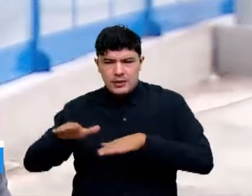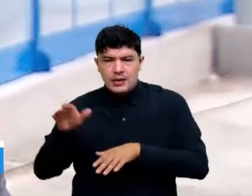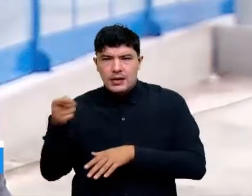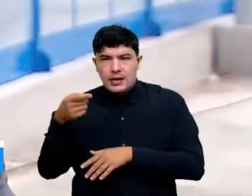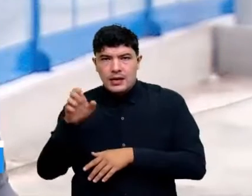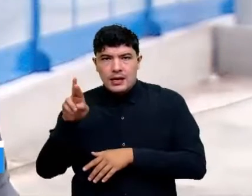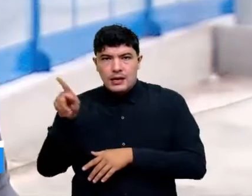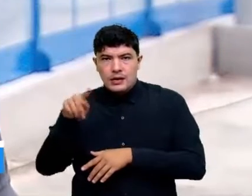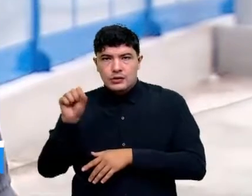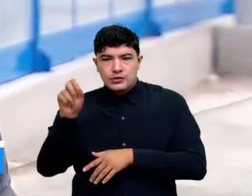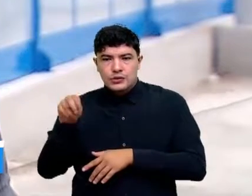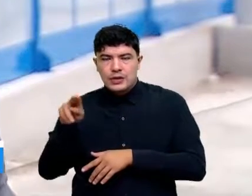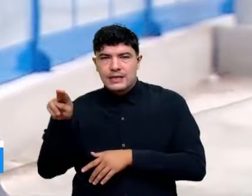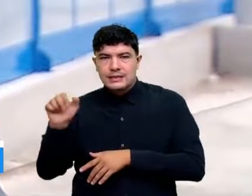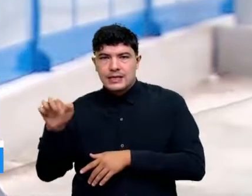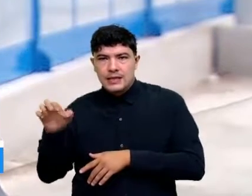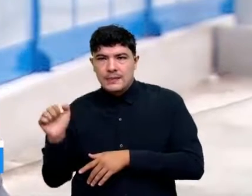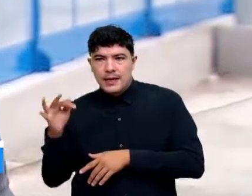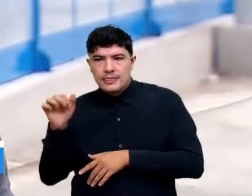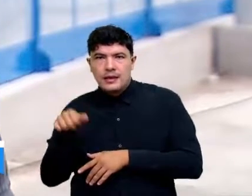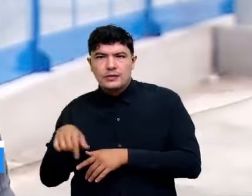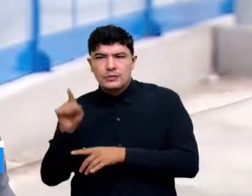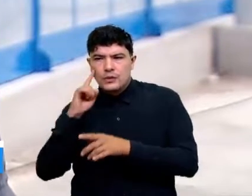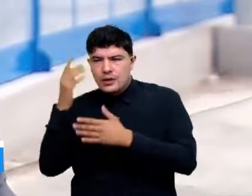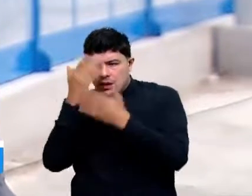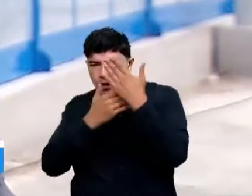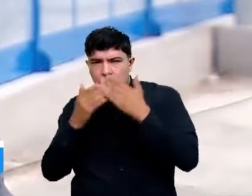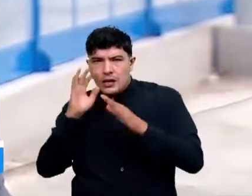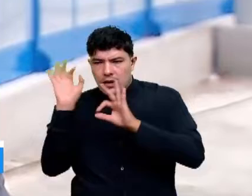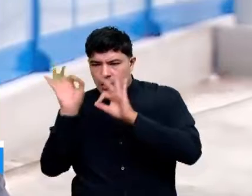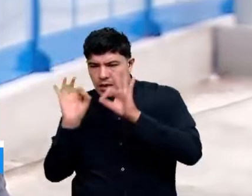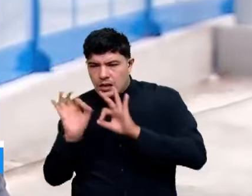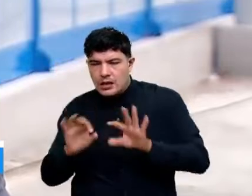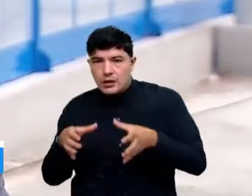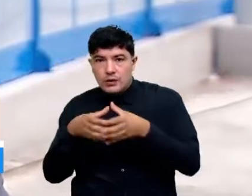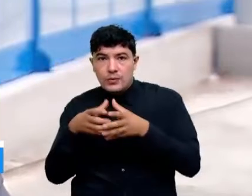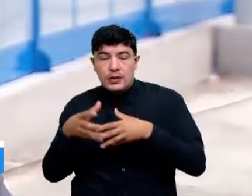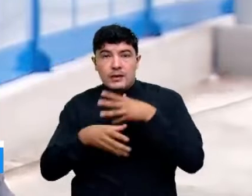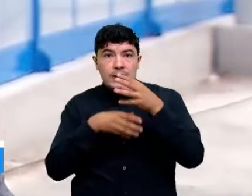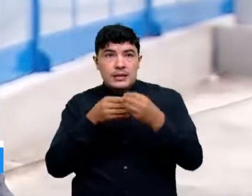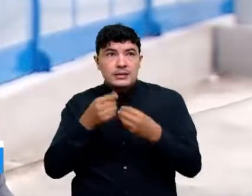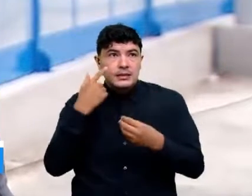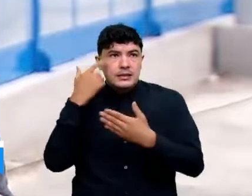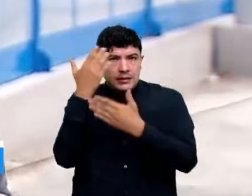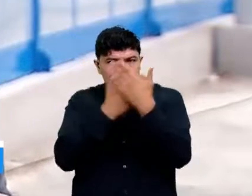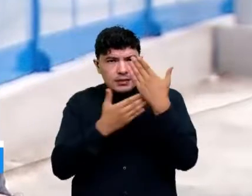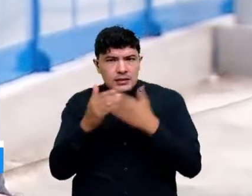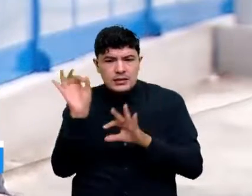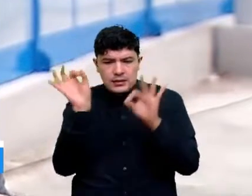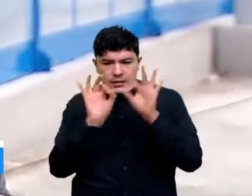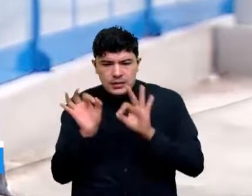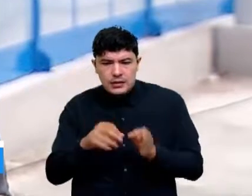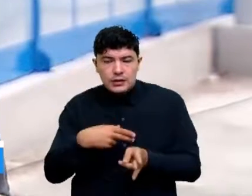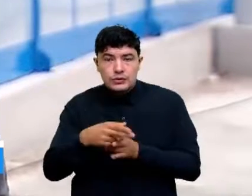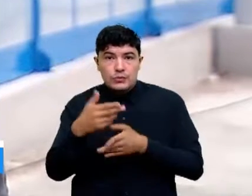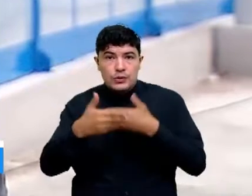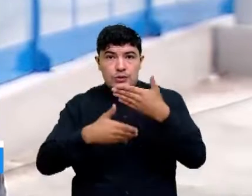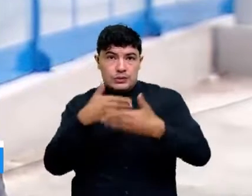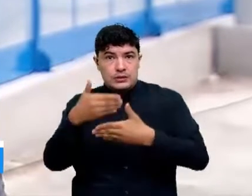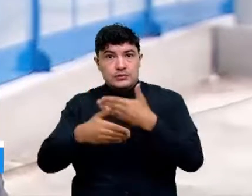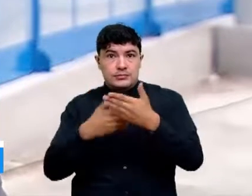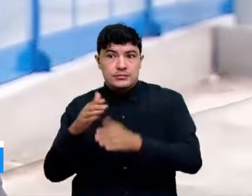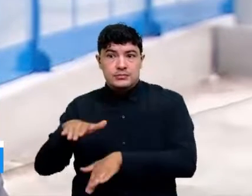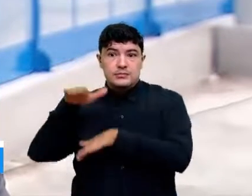Gerson Zapata, para mirar y empezar a preparar lo que es el selectivo y obviamente finiquitar este proceso que nos